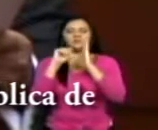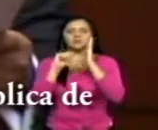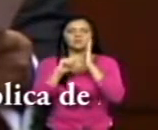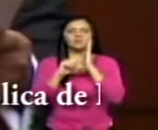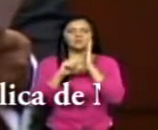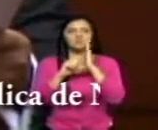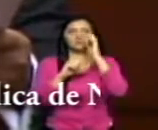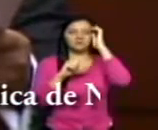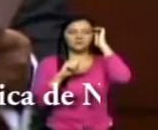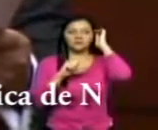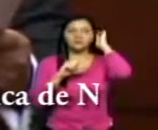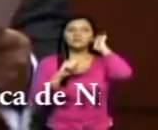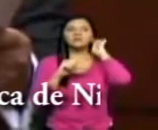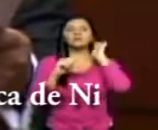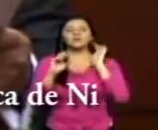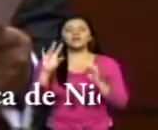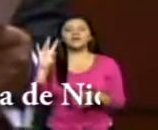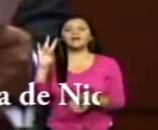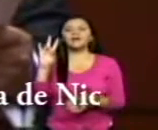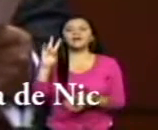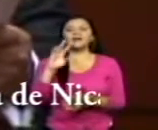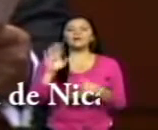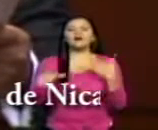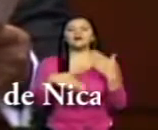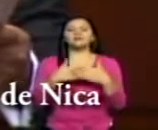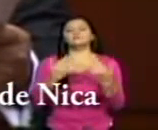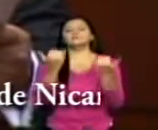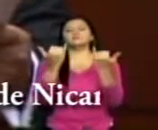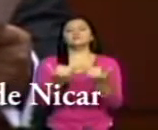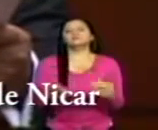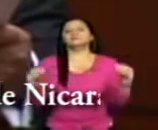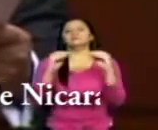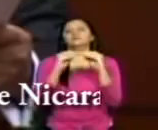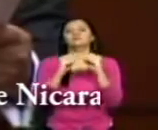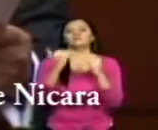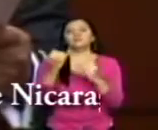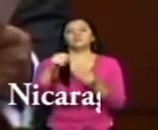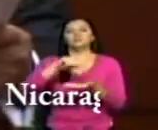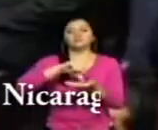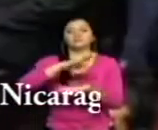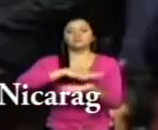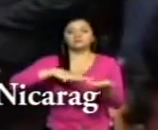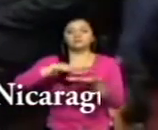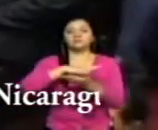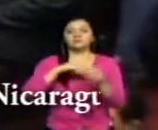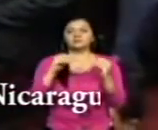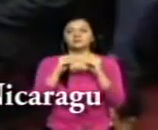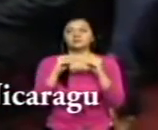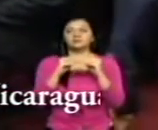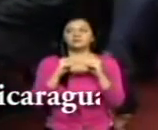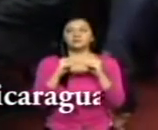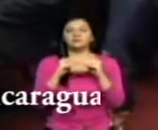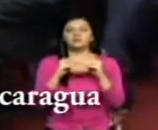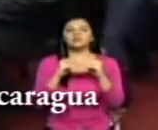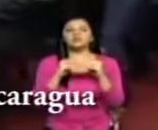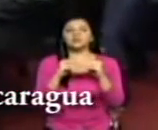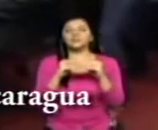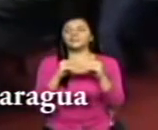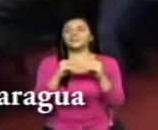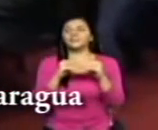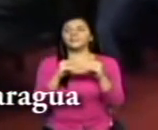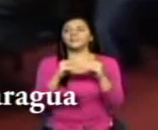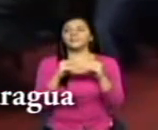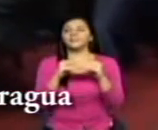y obligatoriamente, en forma personal y por escrito, al instalarse la primera legislatura ordinaria anual. Los mensajes anuales contienen la